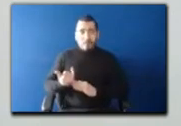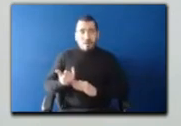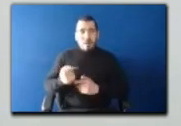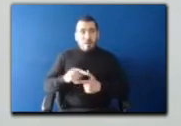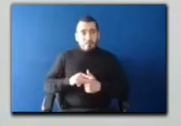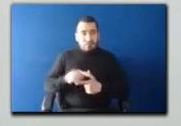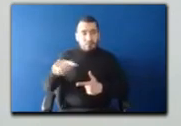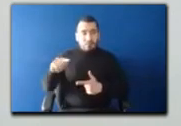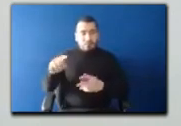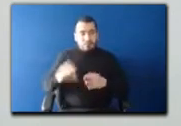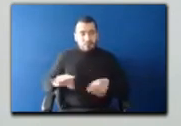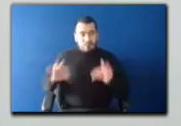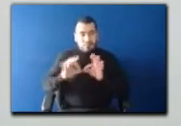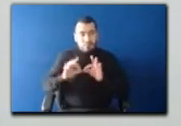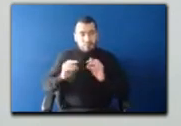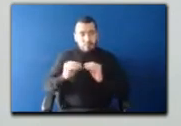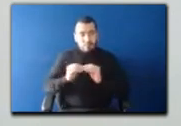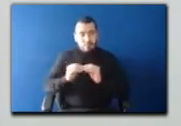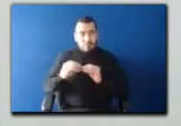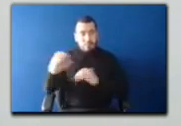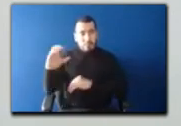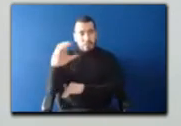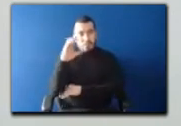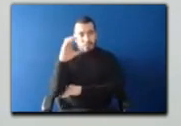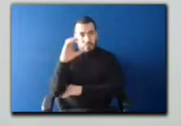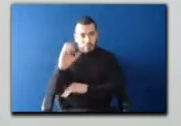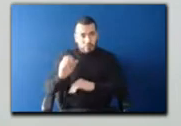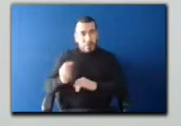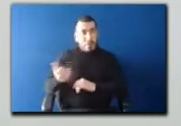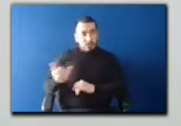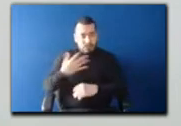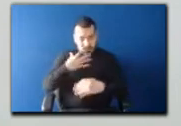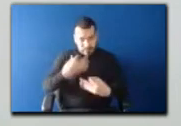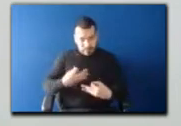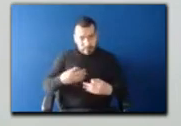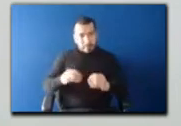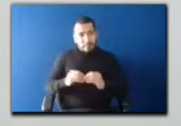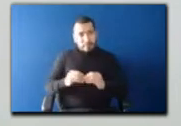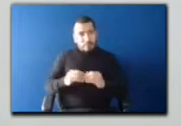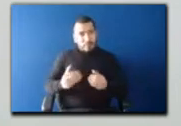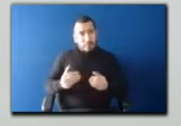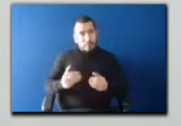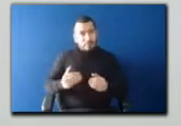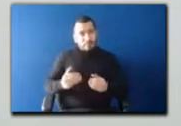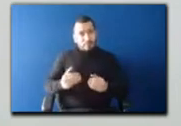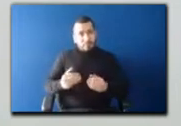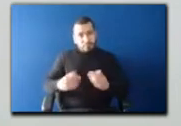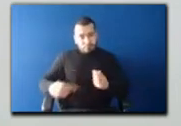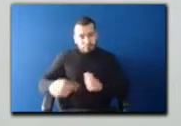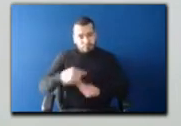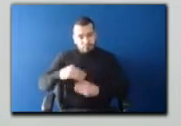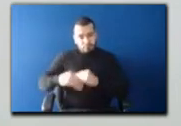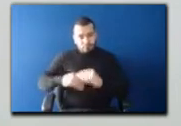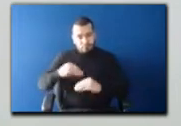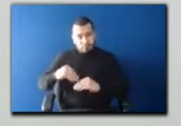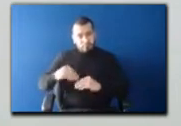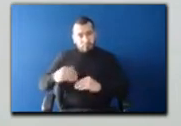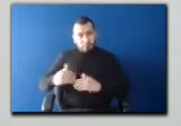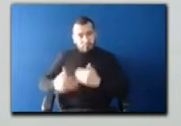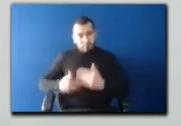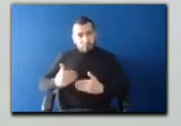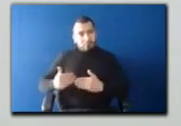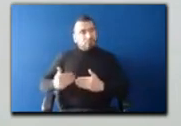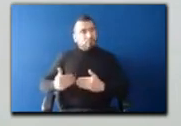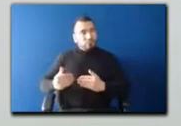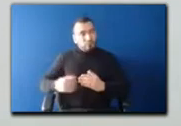tomando una reactivación en el país de una manera grande, pero está diseñado para tener un proceso productivo que sea capaz de generar los recursos para